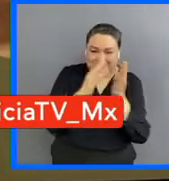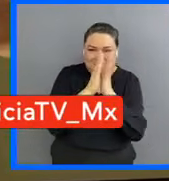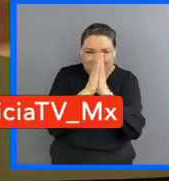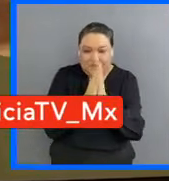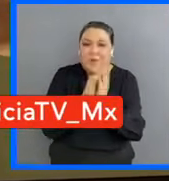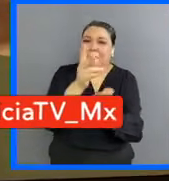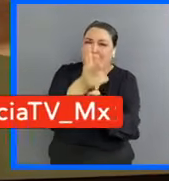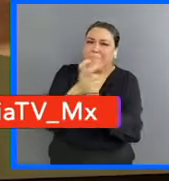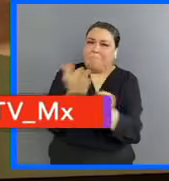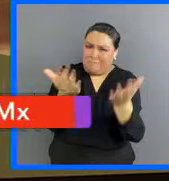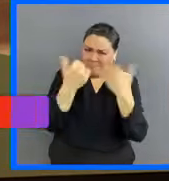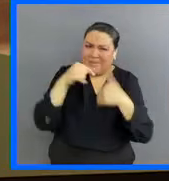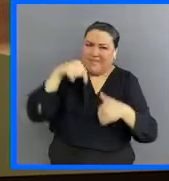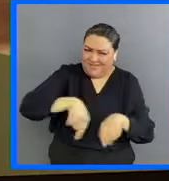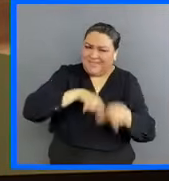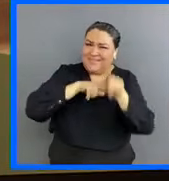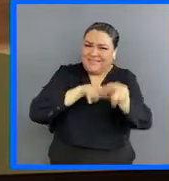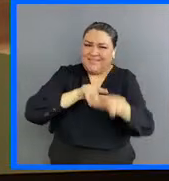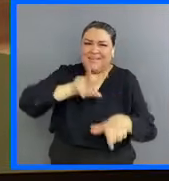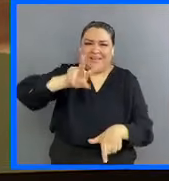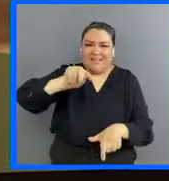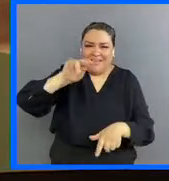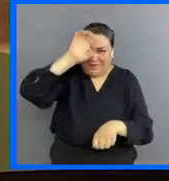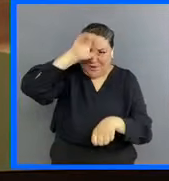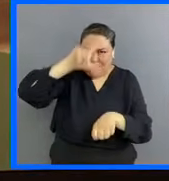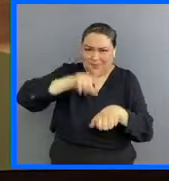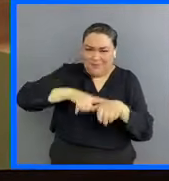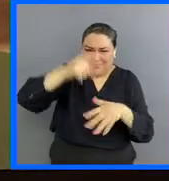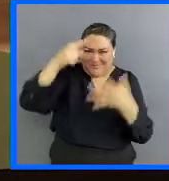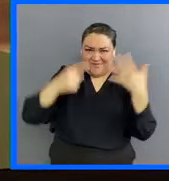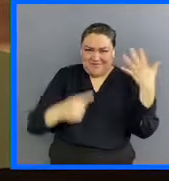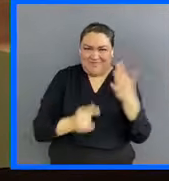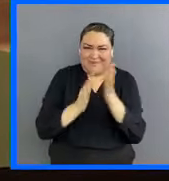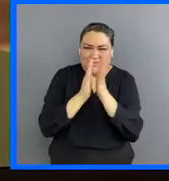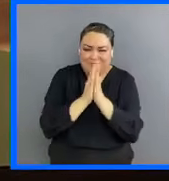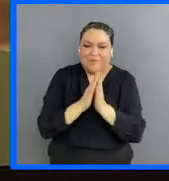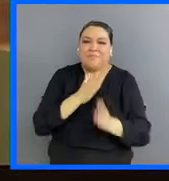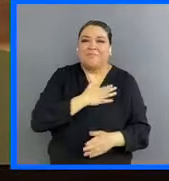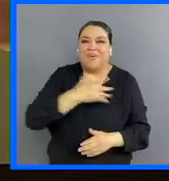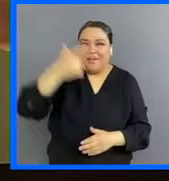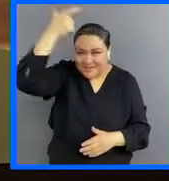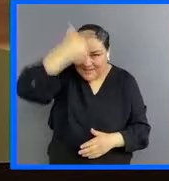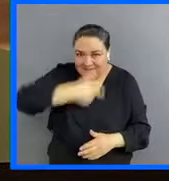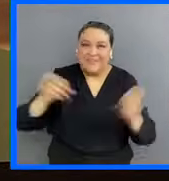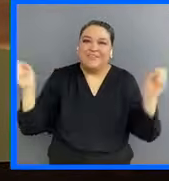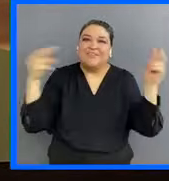en la señal del canal del Poder Judicial de la Federación. Que tenga muy buena noche y hasta pronto.